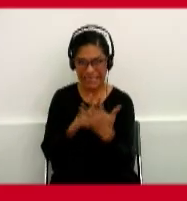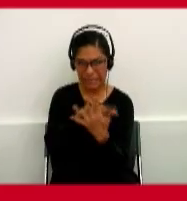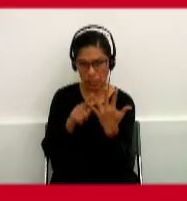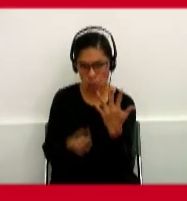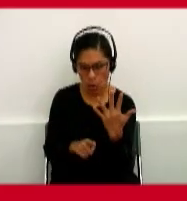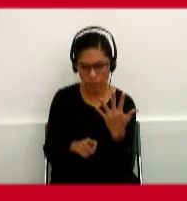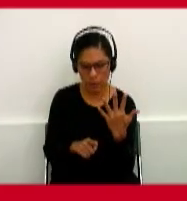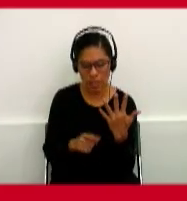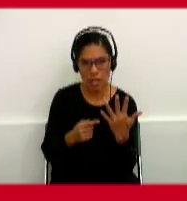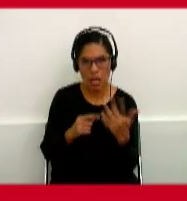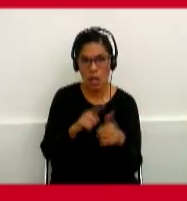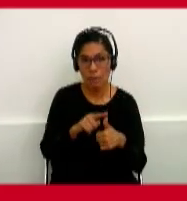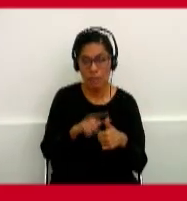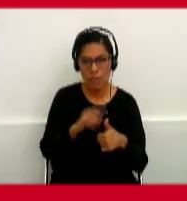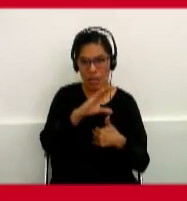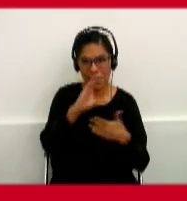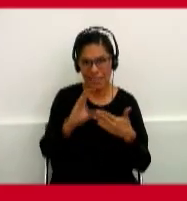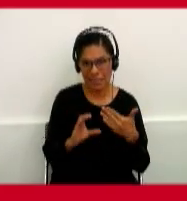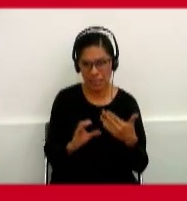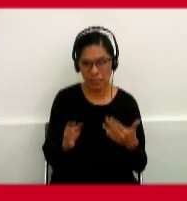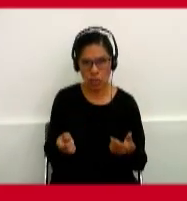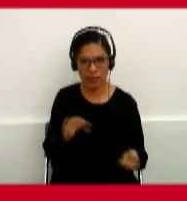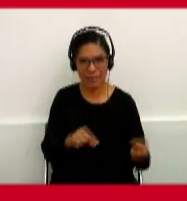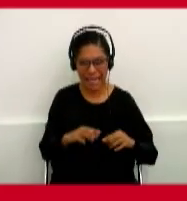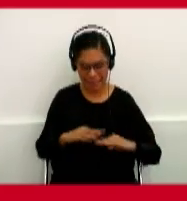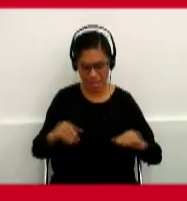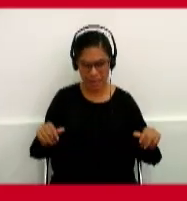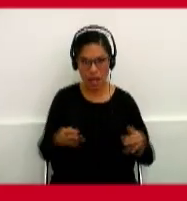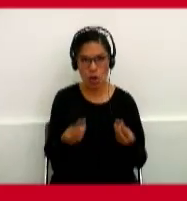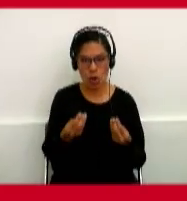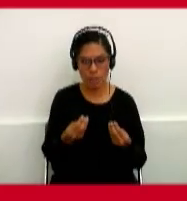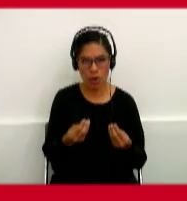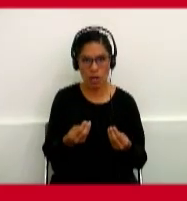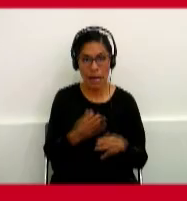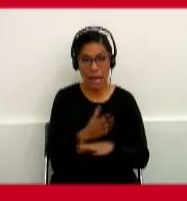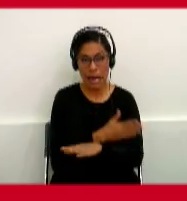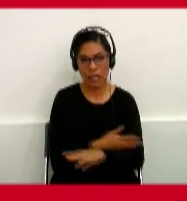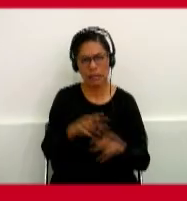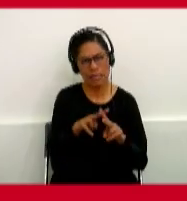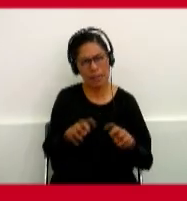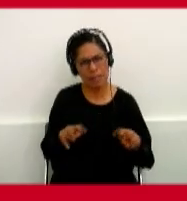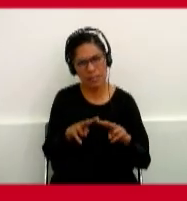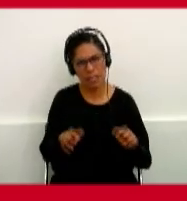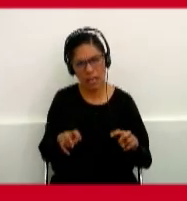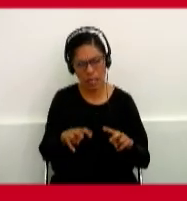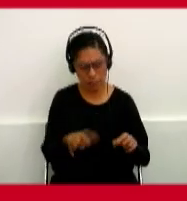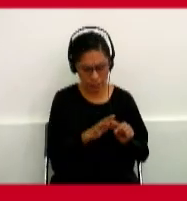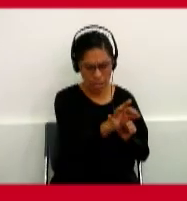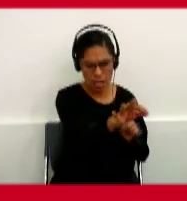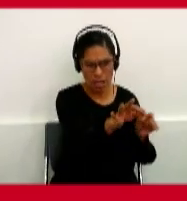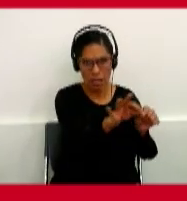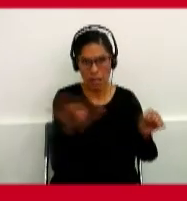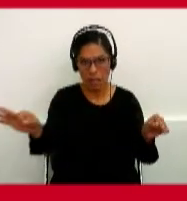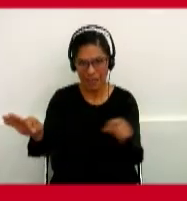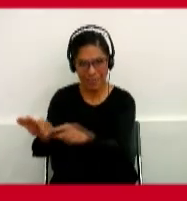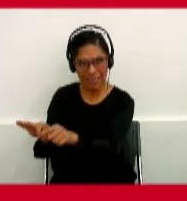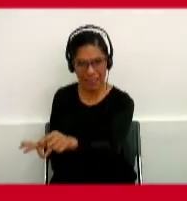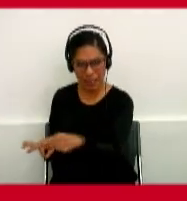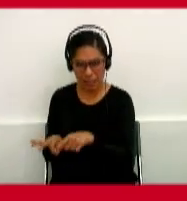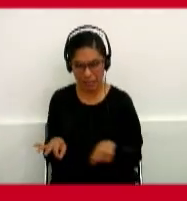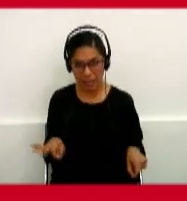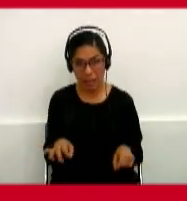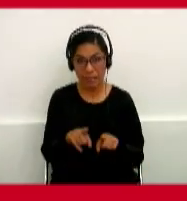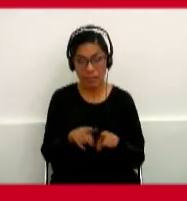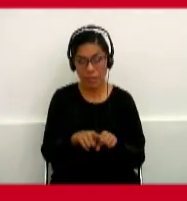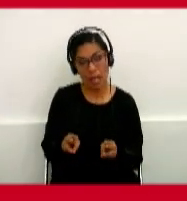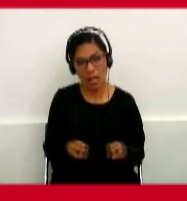importante la caracterización geotécnica. Es muy importante tener investigaciones, definir muy bien los parámetros, el modelo que vayamos a utilizar, el modelo